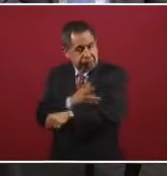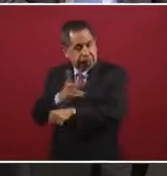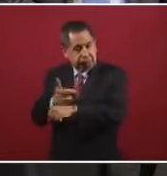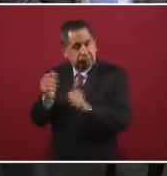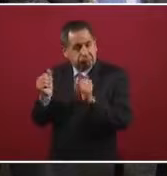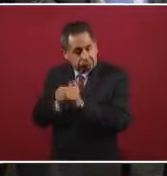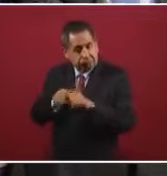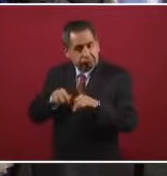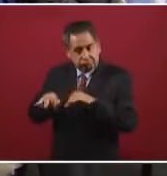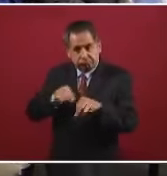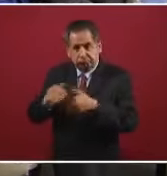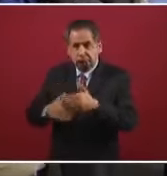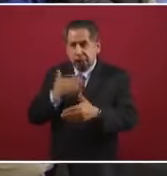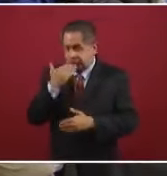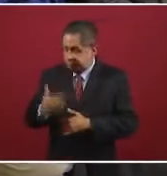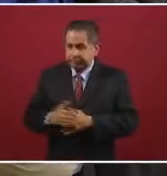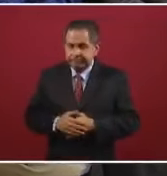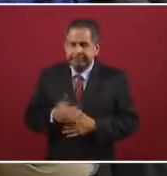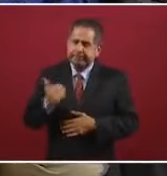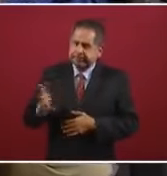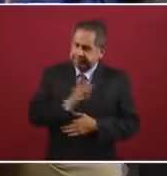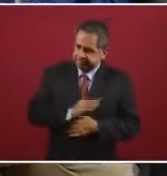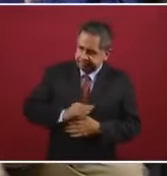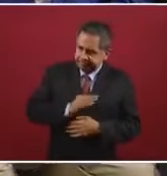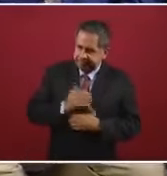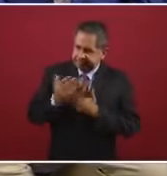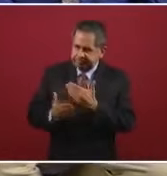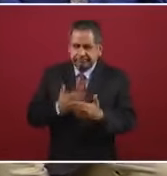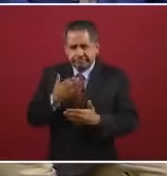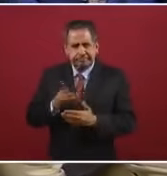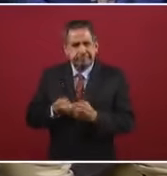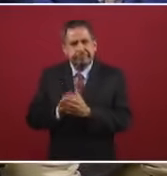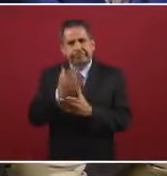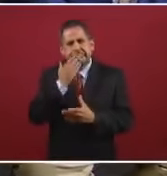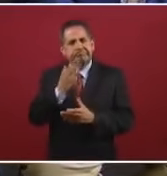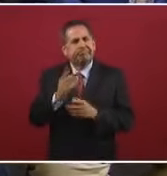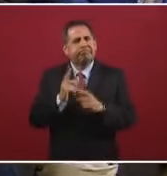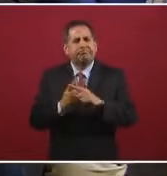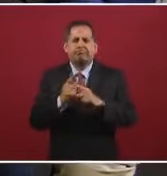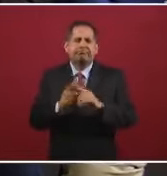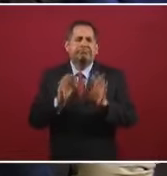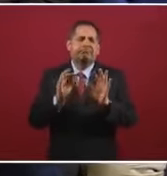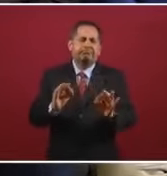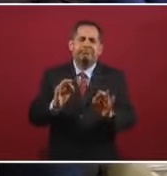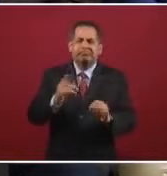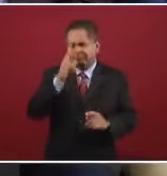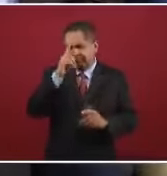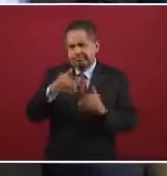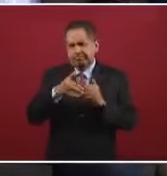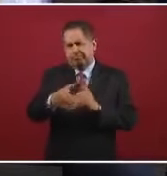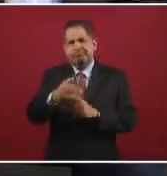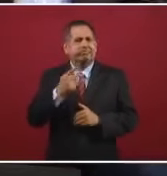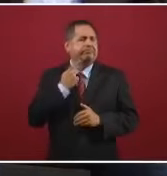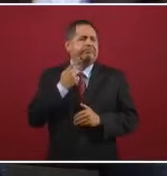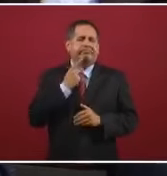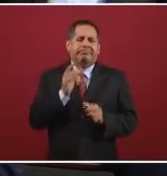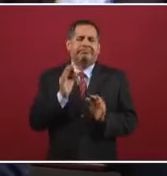Pero felicidades y vamos muy bien en esta política